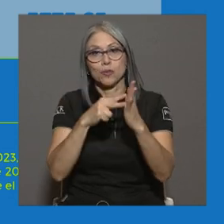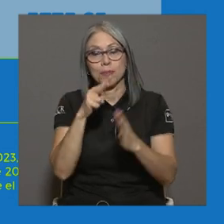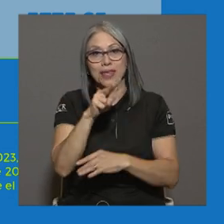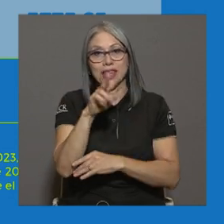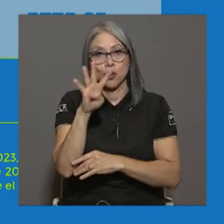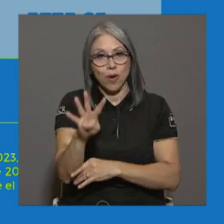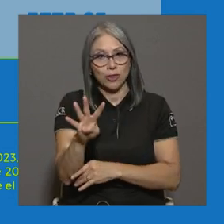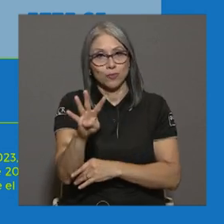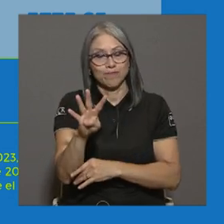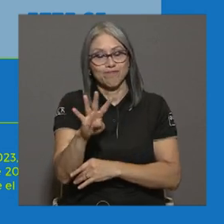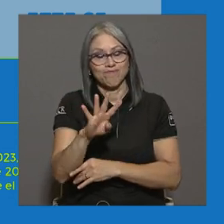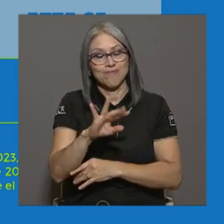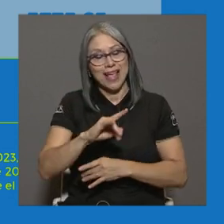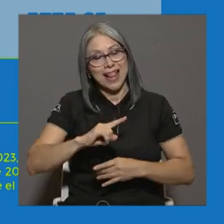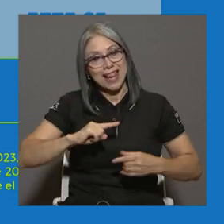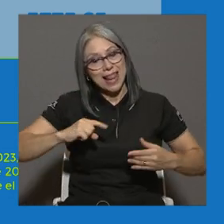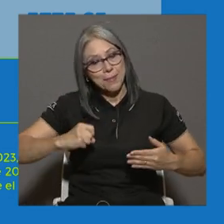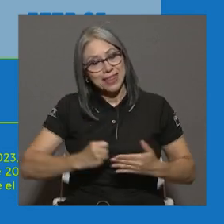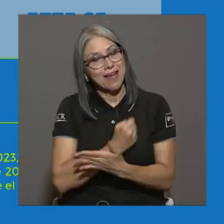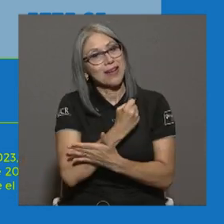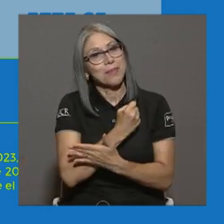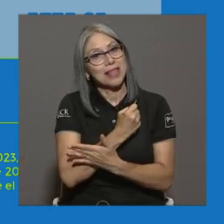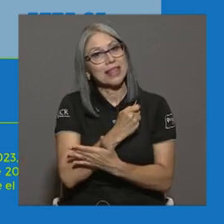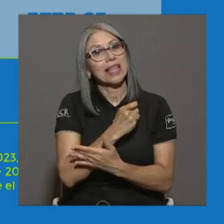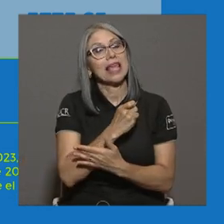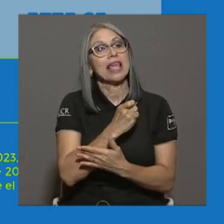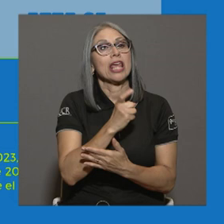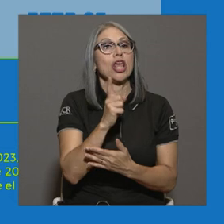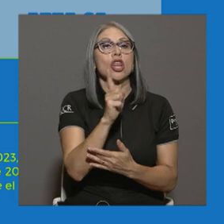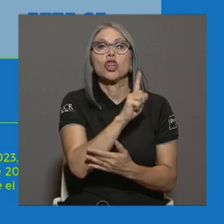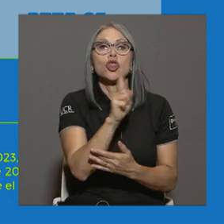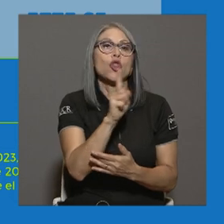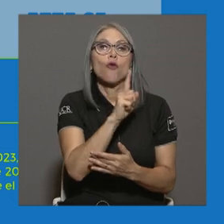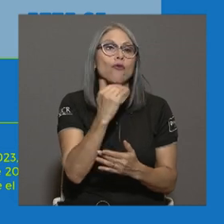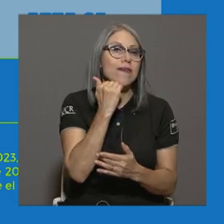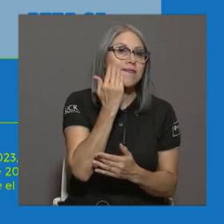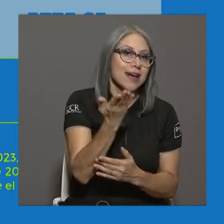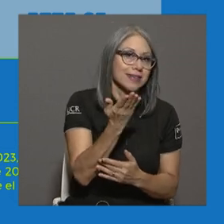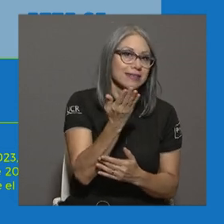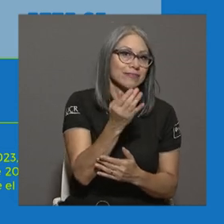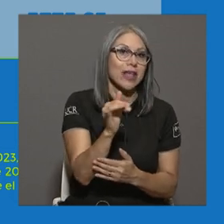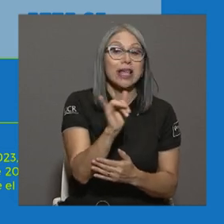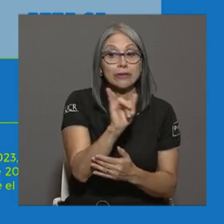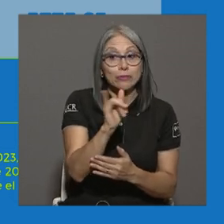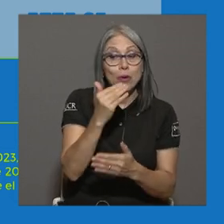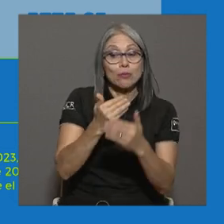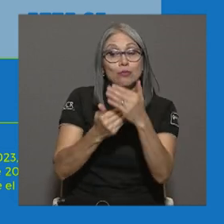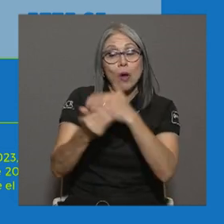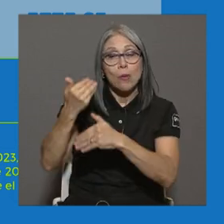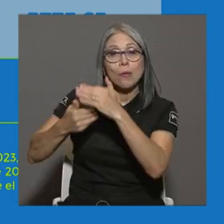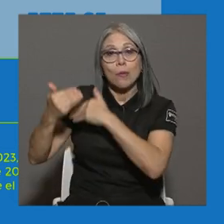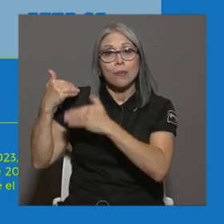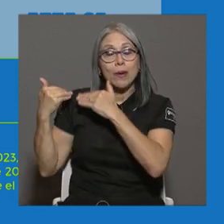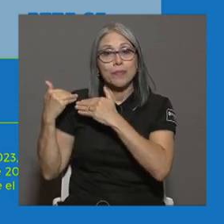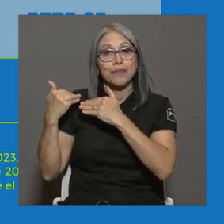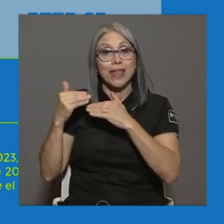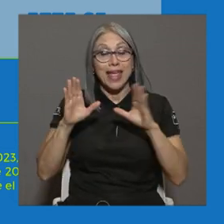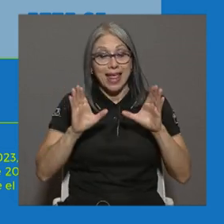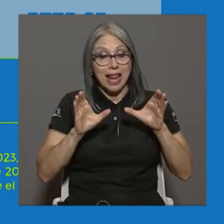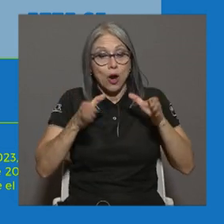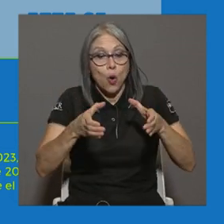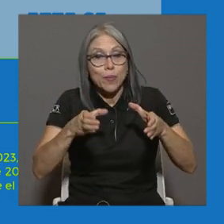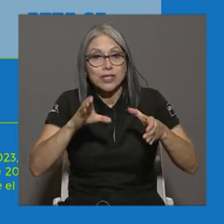fue, lamentablemente, menos compleja que la del año anterior. En el seno de la Comisión de